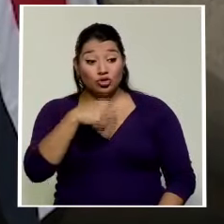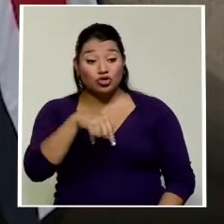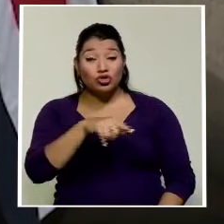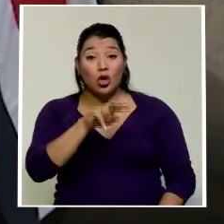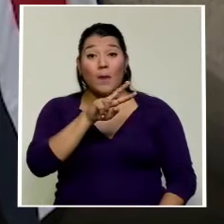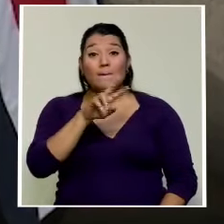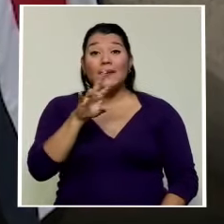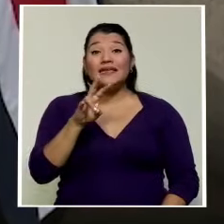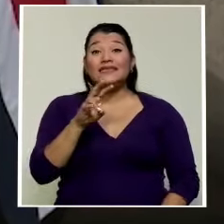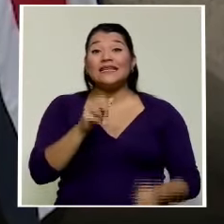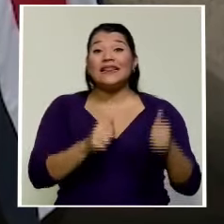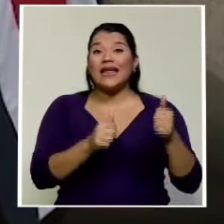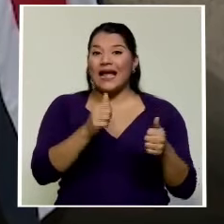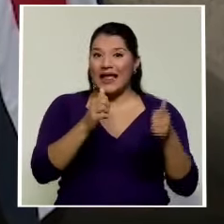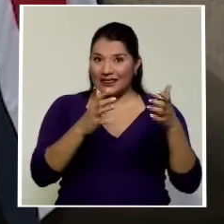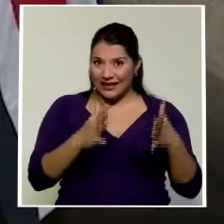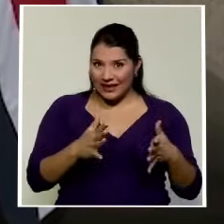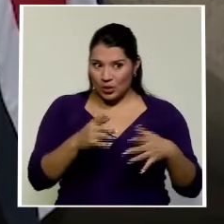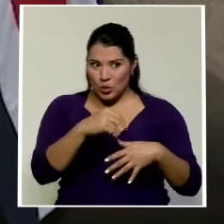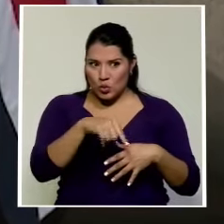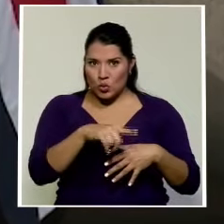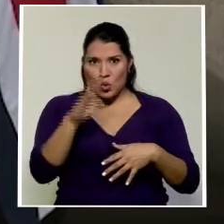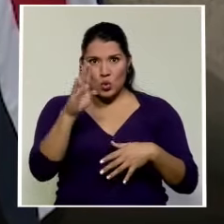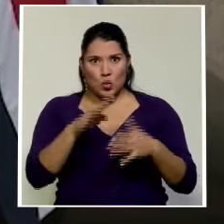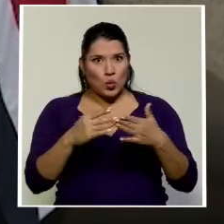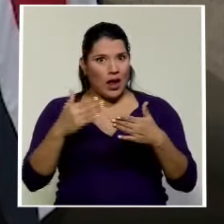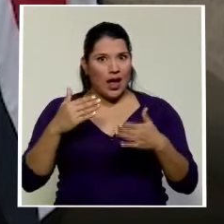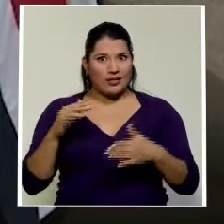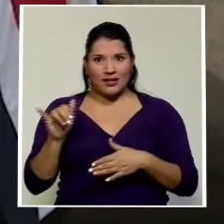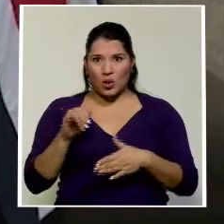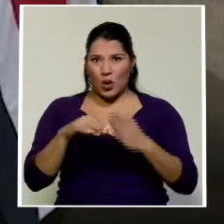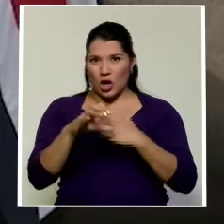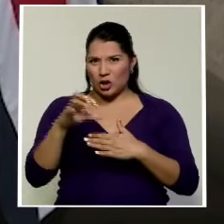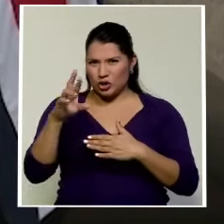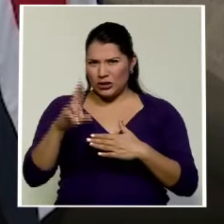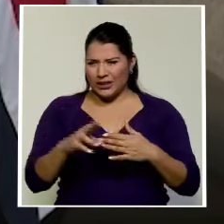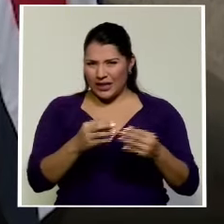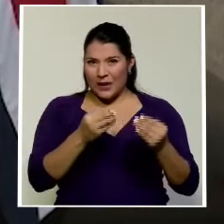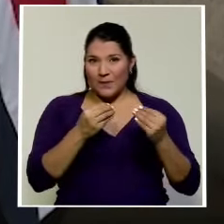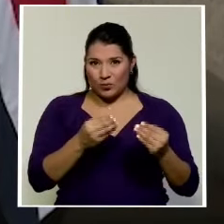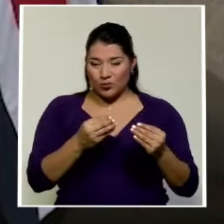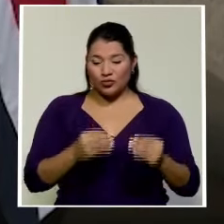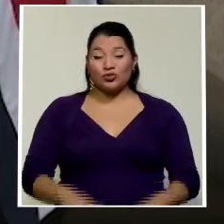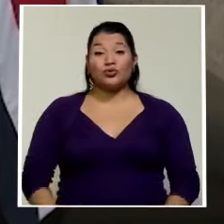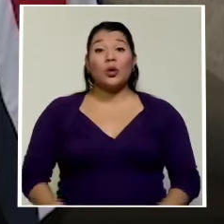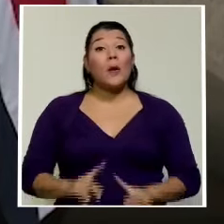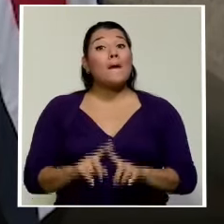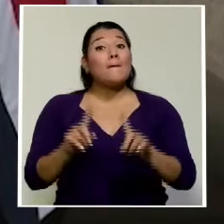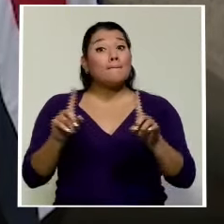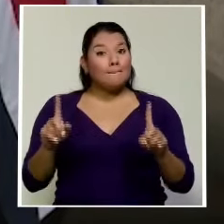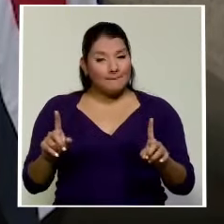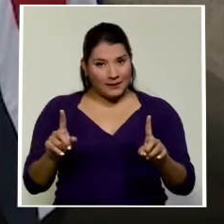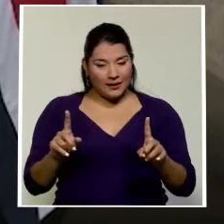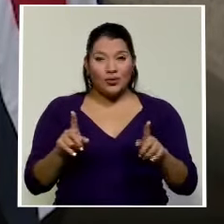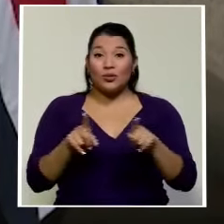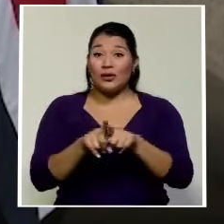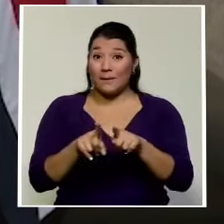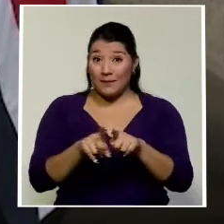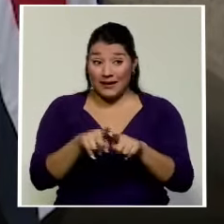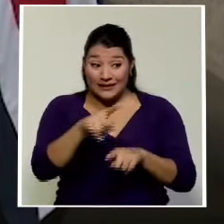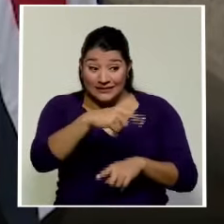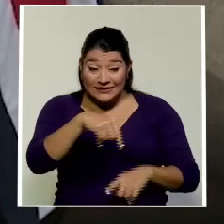los candidatos, una cifra histórica en nuestro país de los aspirantes a la presidencia, pero además de esto,